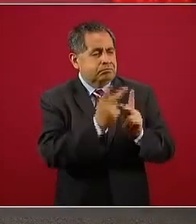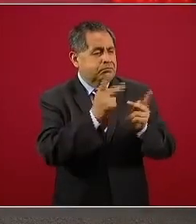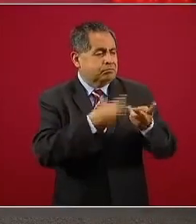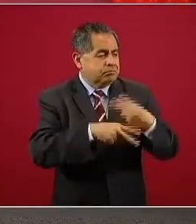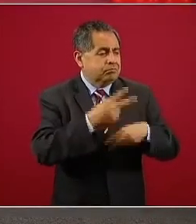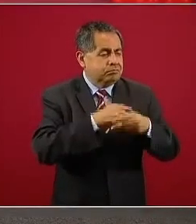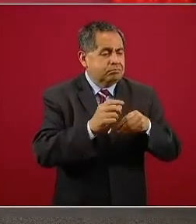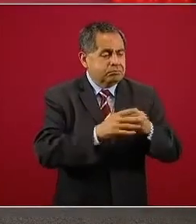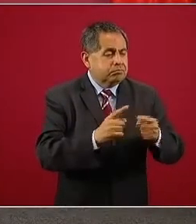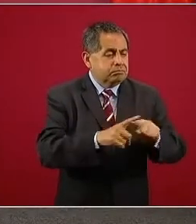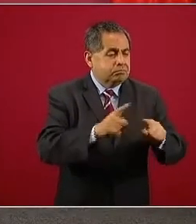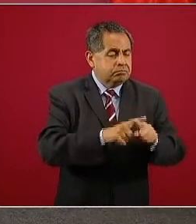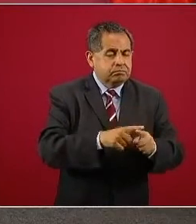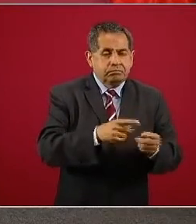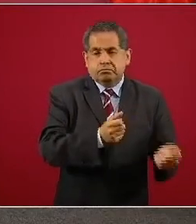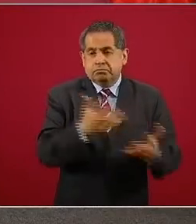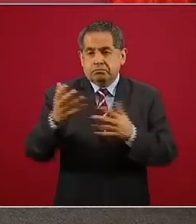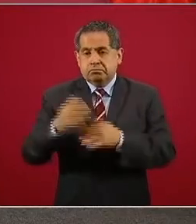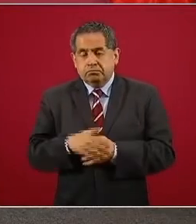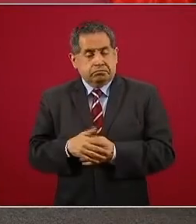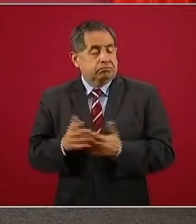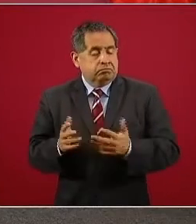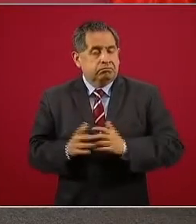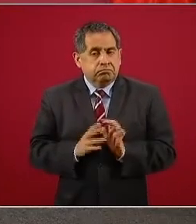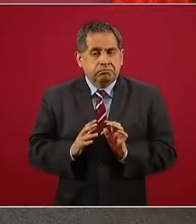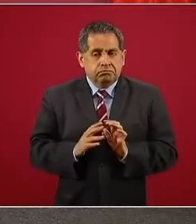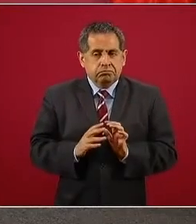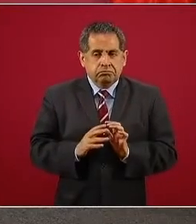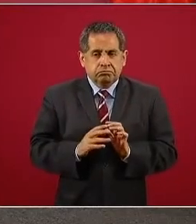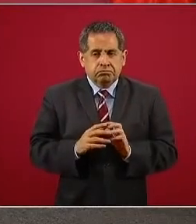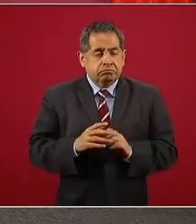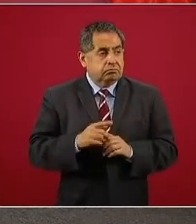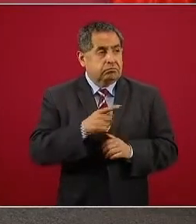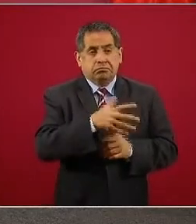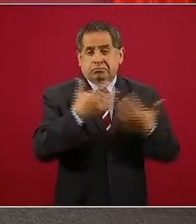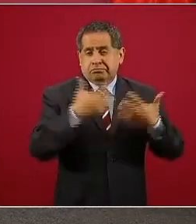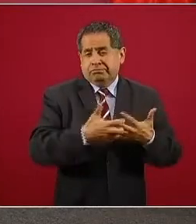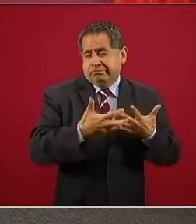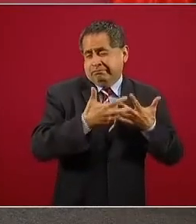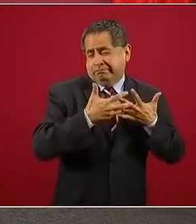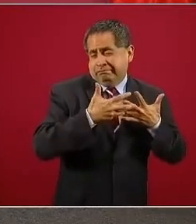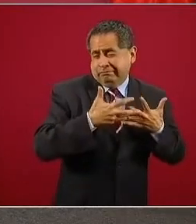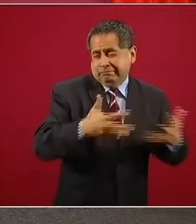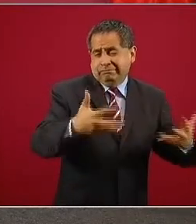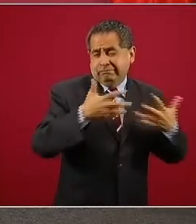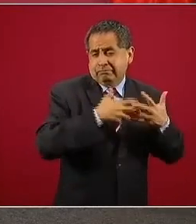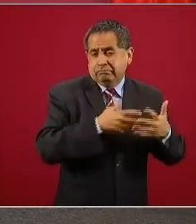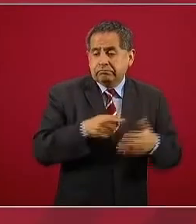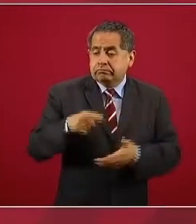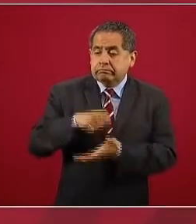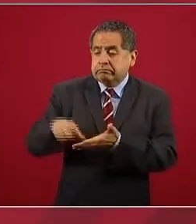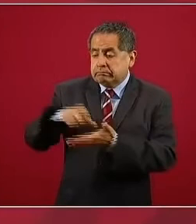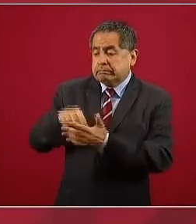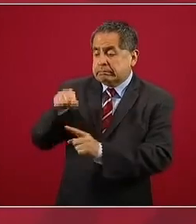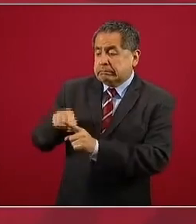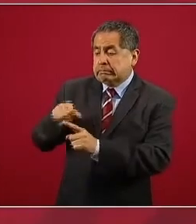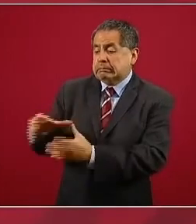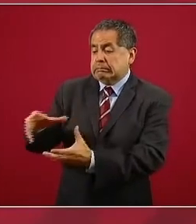Es muy demandado por los grandes productores